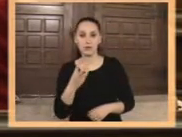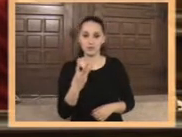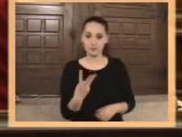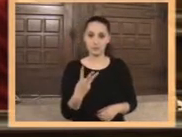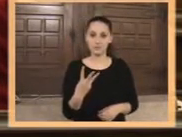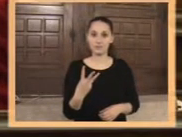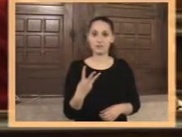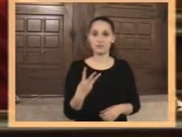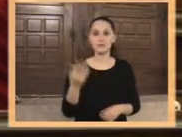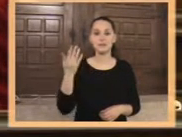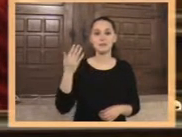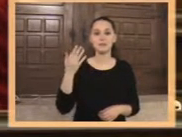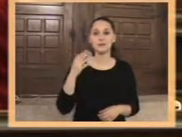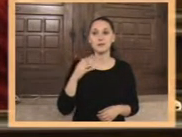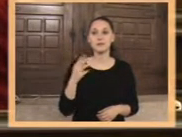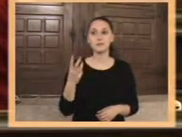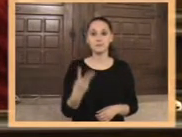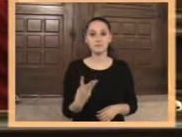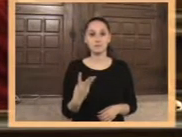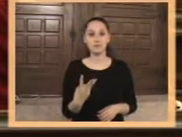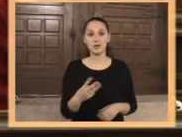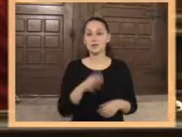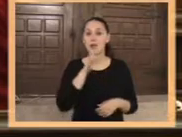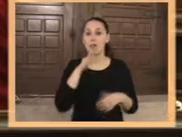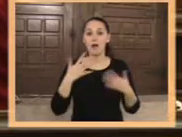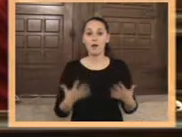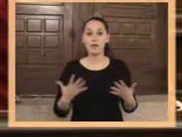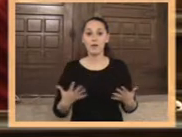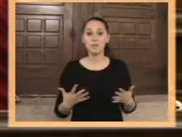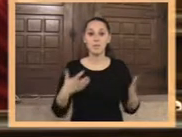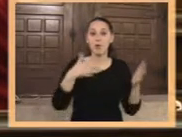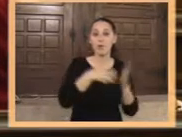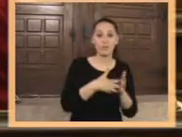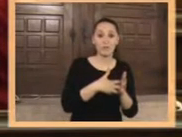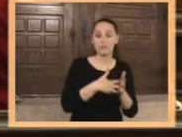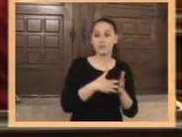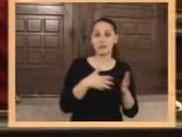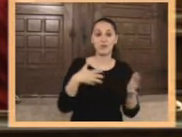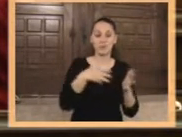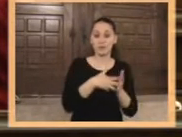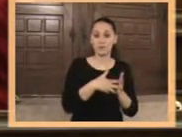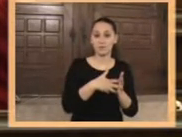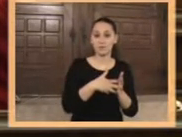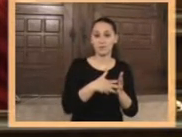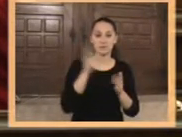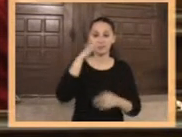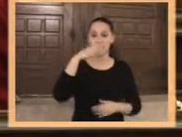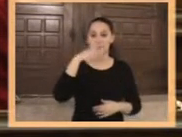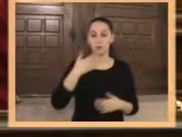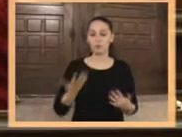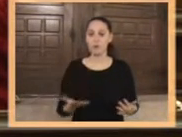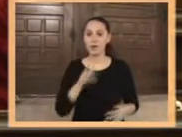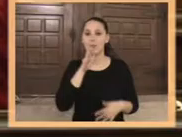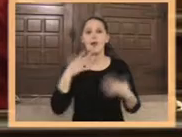Esteban. El mercadillo no aparece el lugar ni la fecha del mercadillo textil que ahora se recoge.